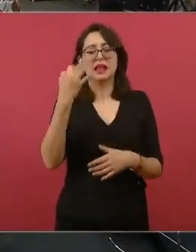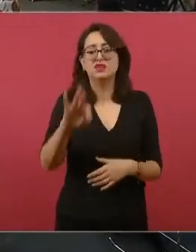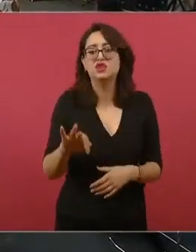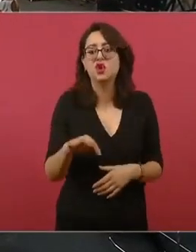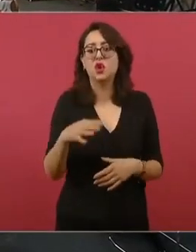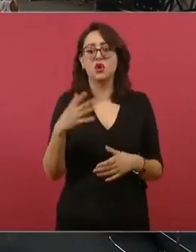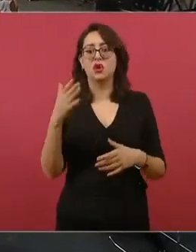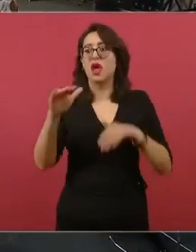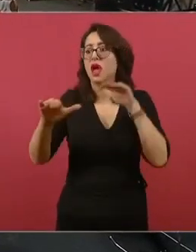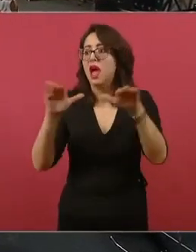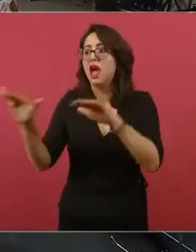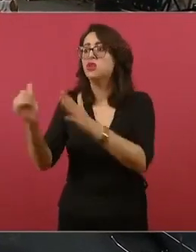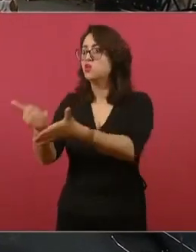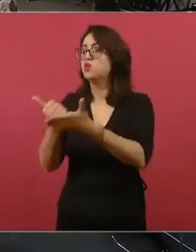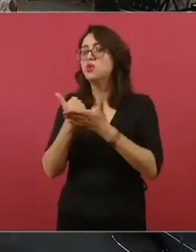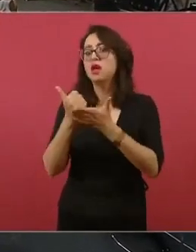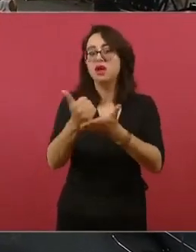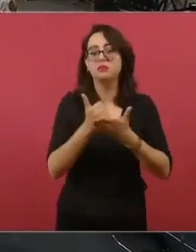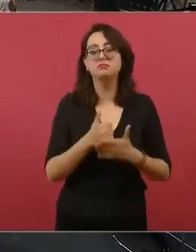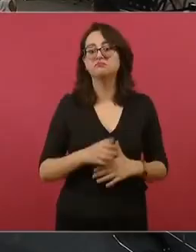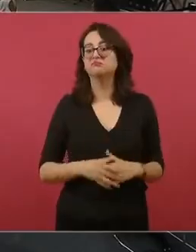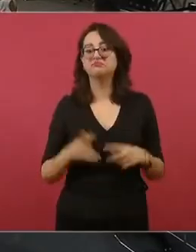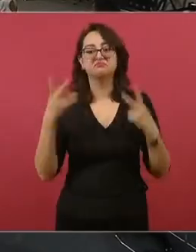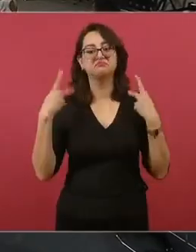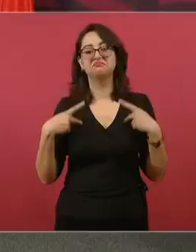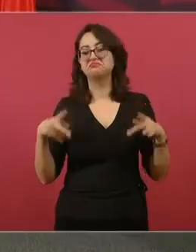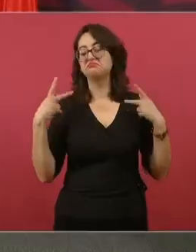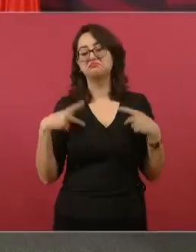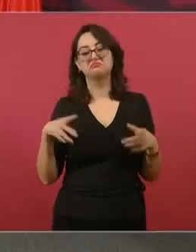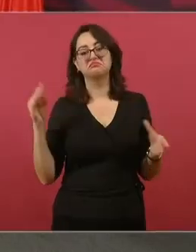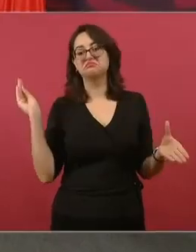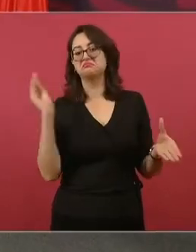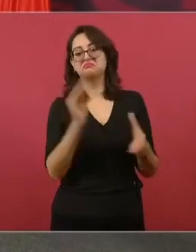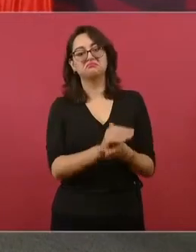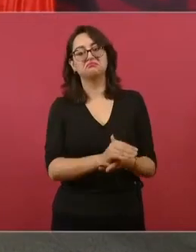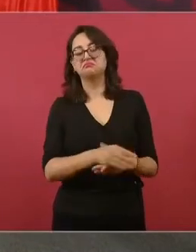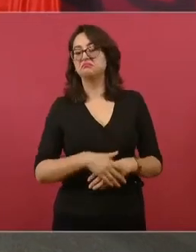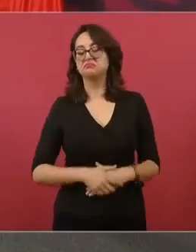Y la gente seguía su camino.